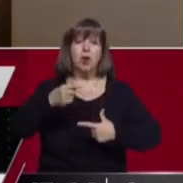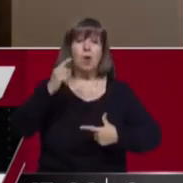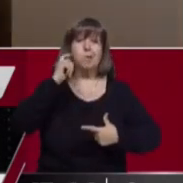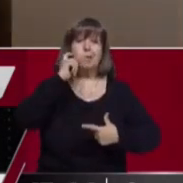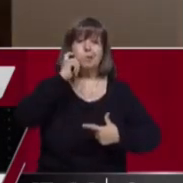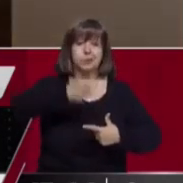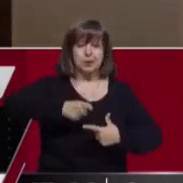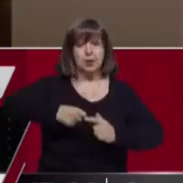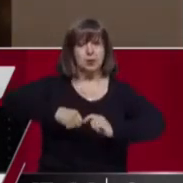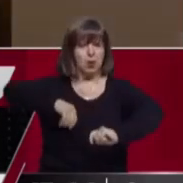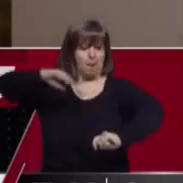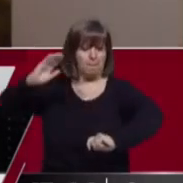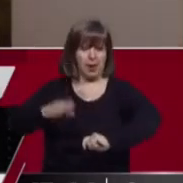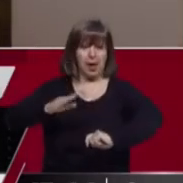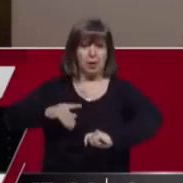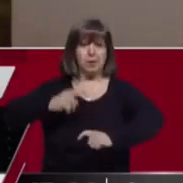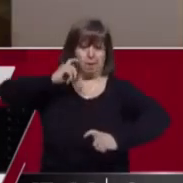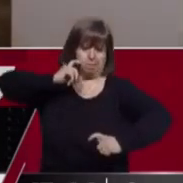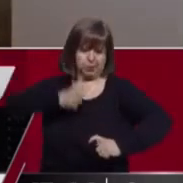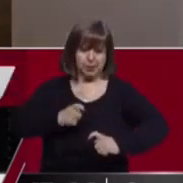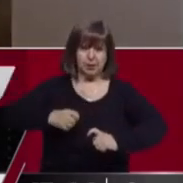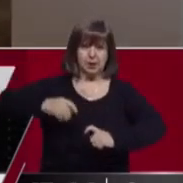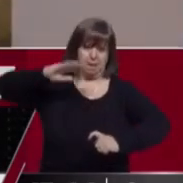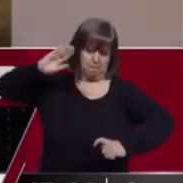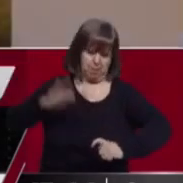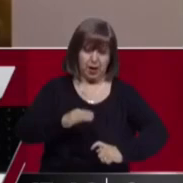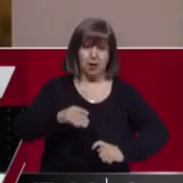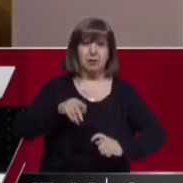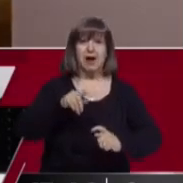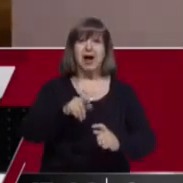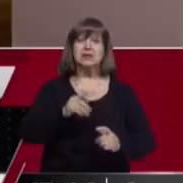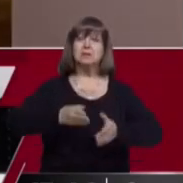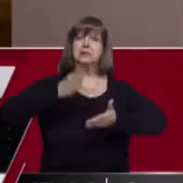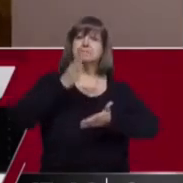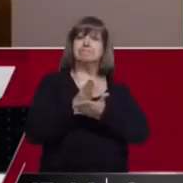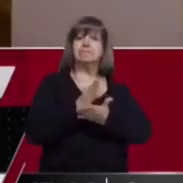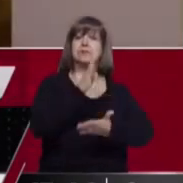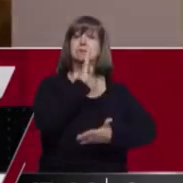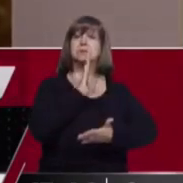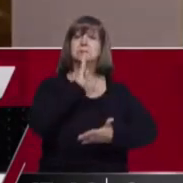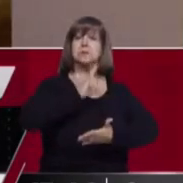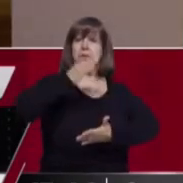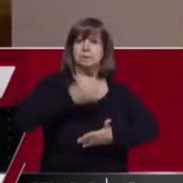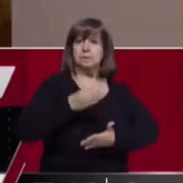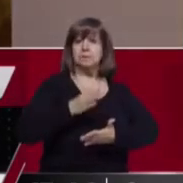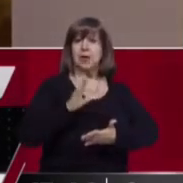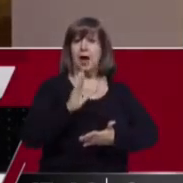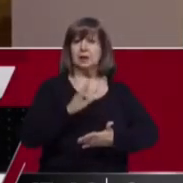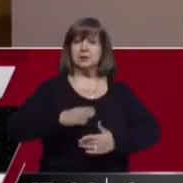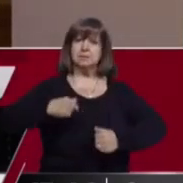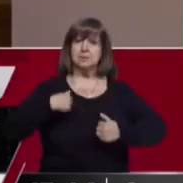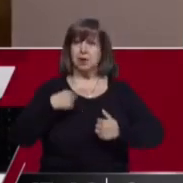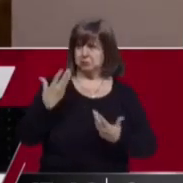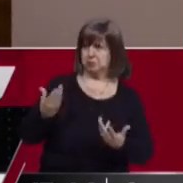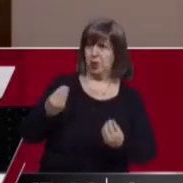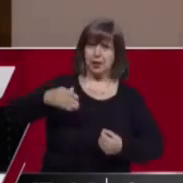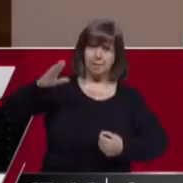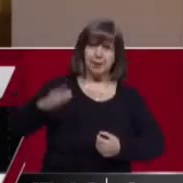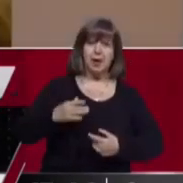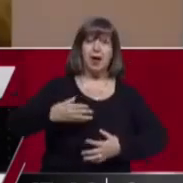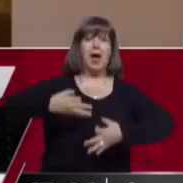tiene cuestiones individuales sin resolver. Hay otras situaciones en donde la violencia se utiliza como